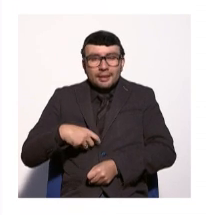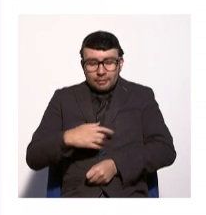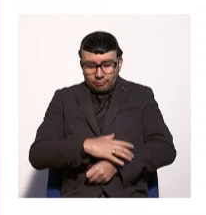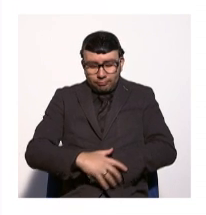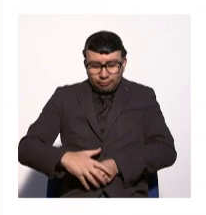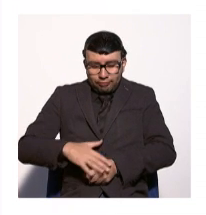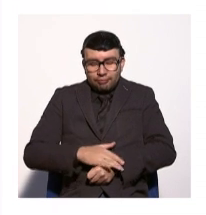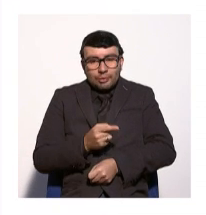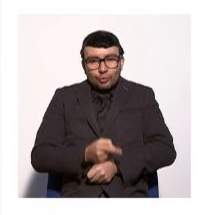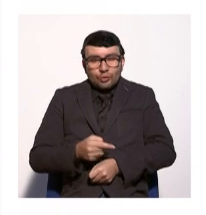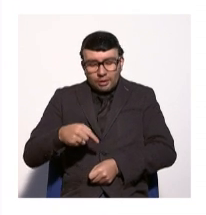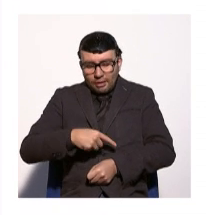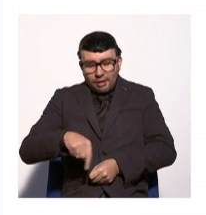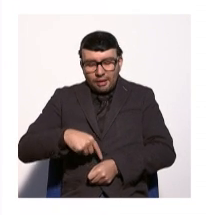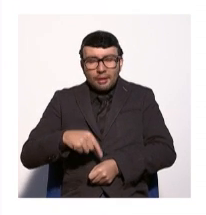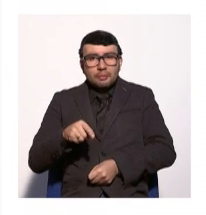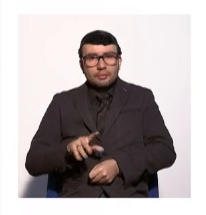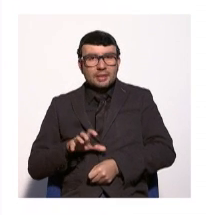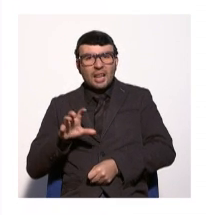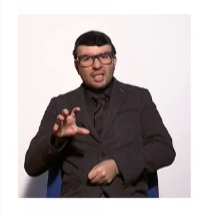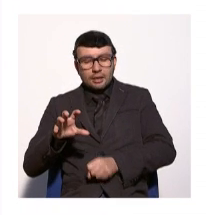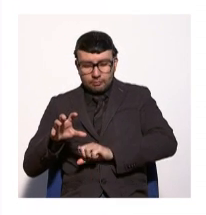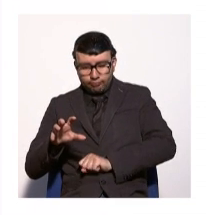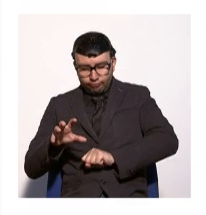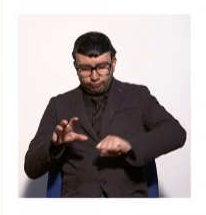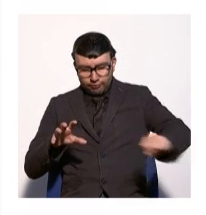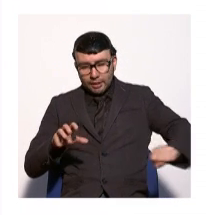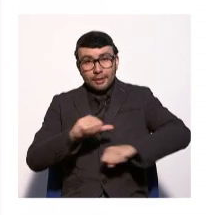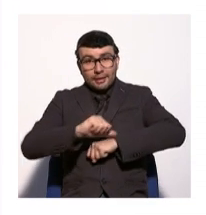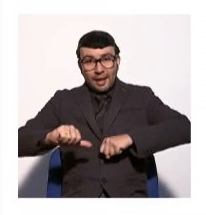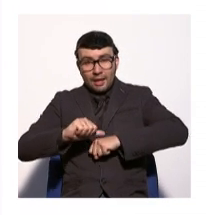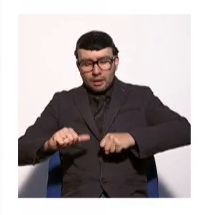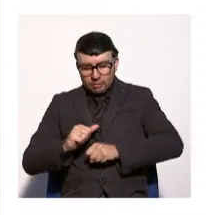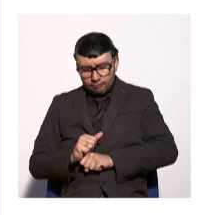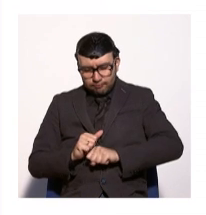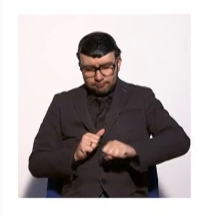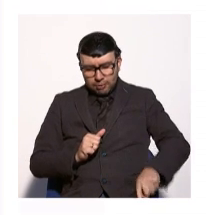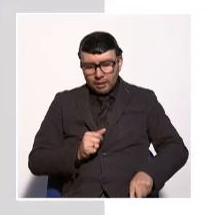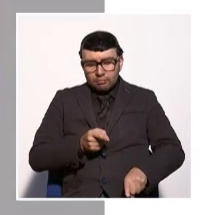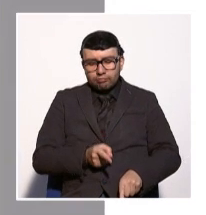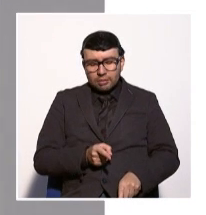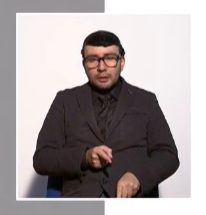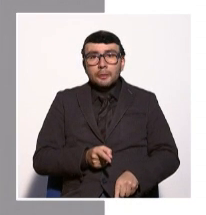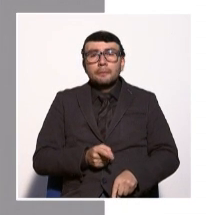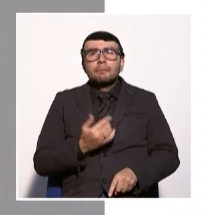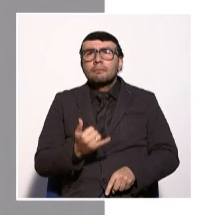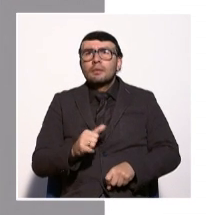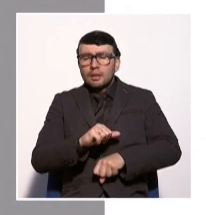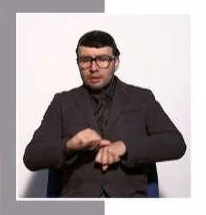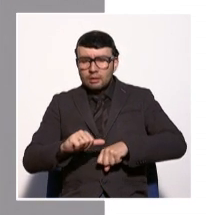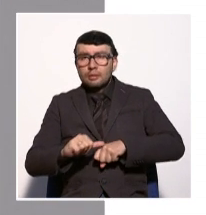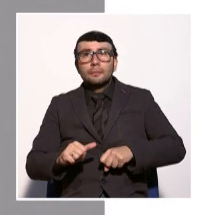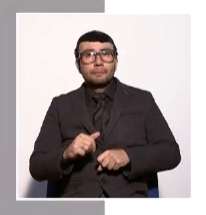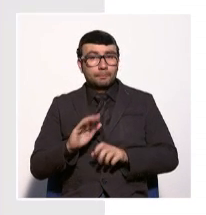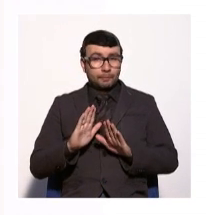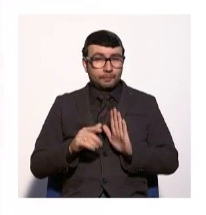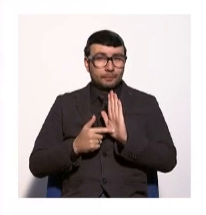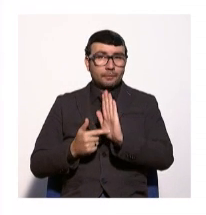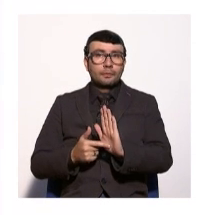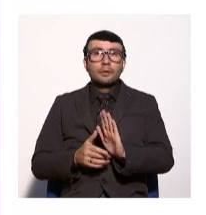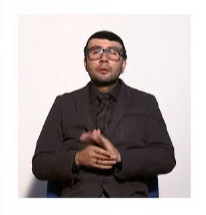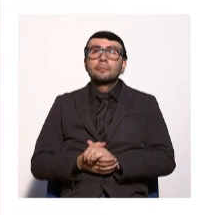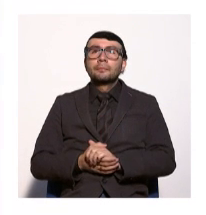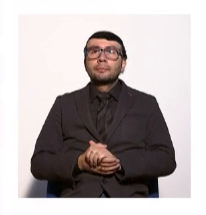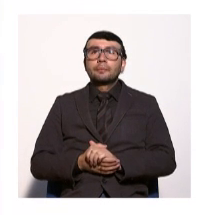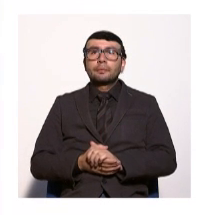retirada entonces cuando se retira el procedimiento quirúrgico lo vamos a dar a ustedes acá